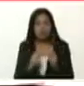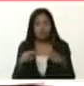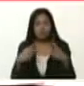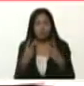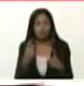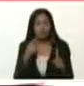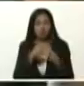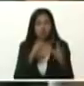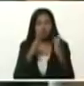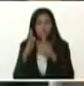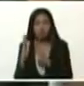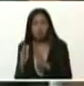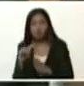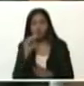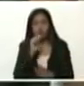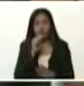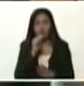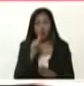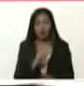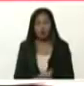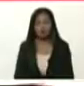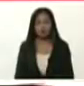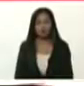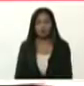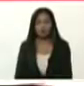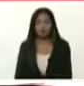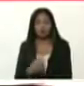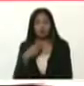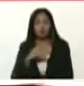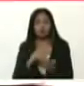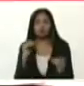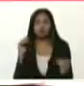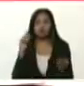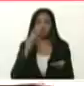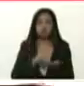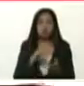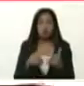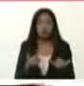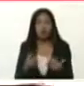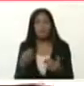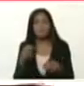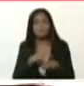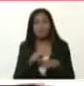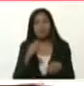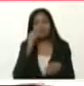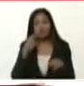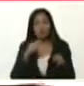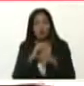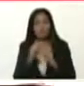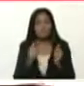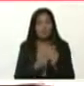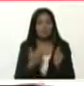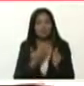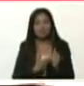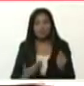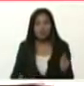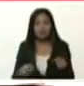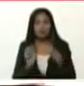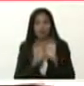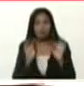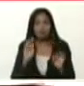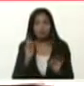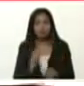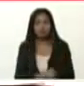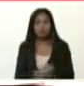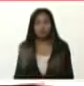de distribución de agua potable. Hay que ponerse encima de eso, compañera ministra, compañera vicepresidenta.